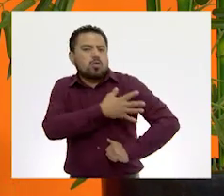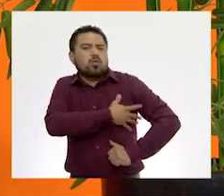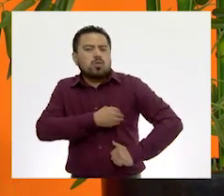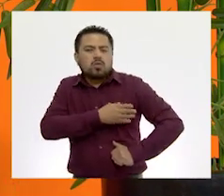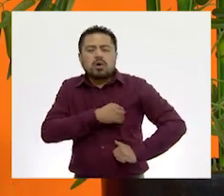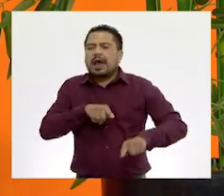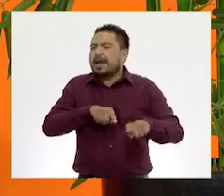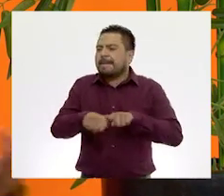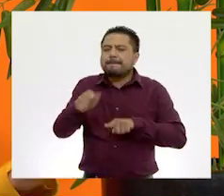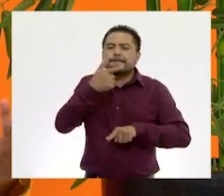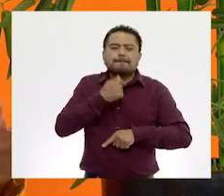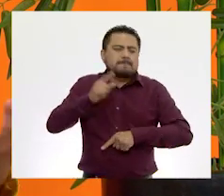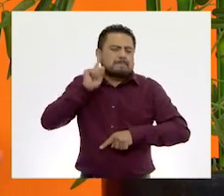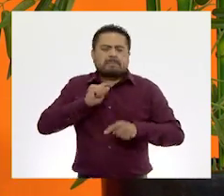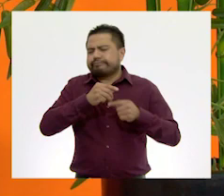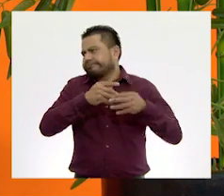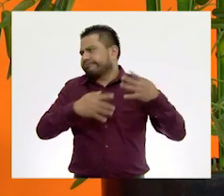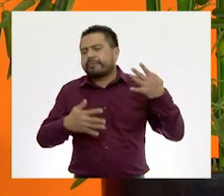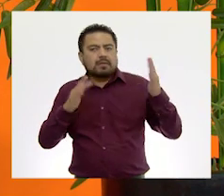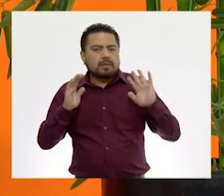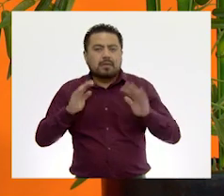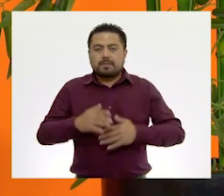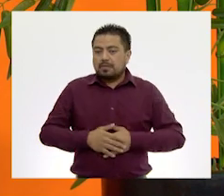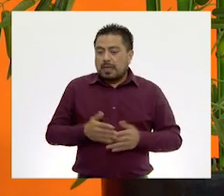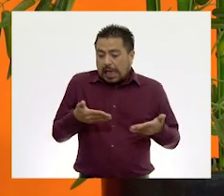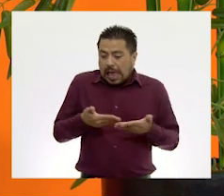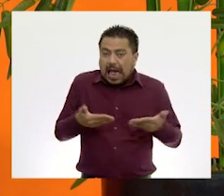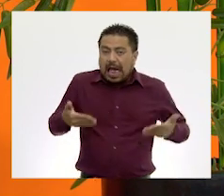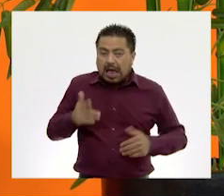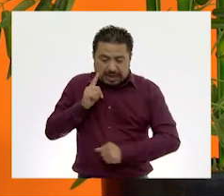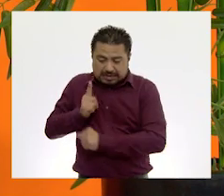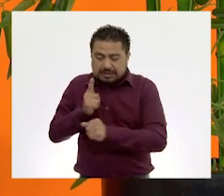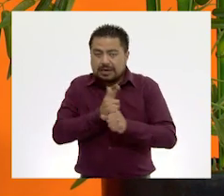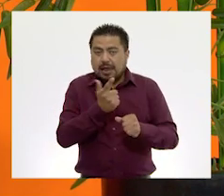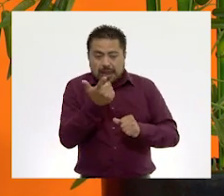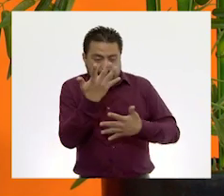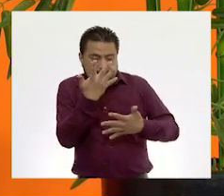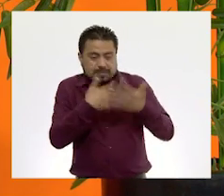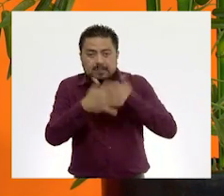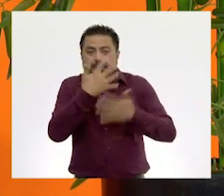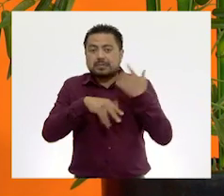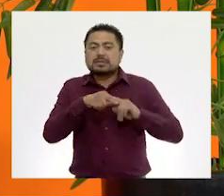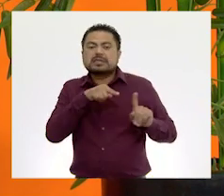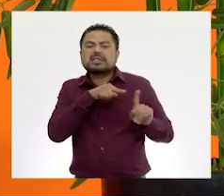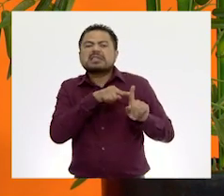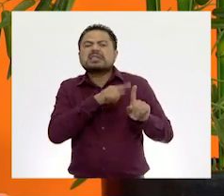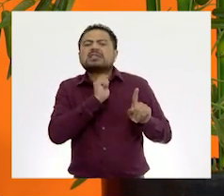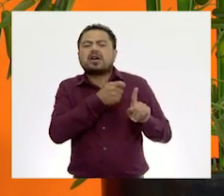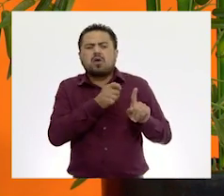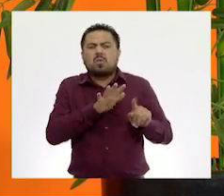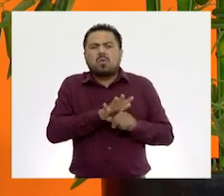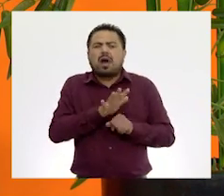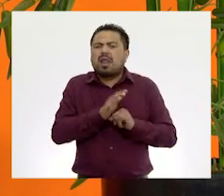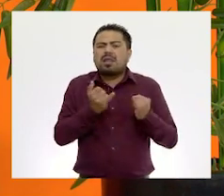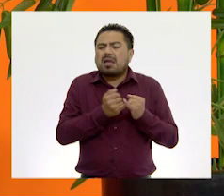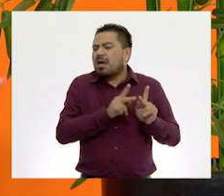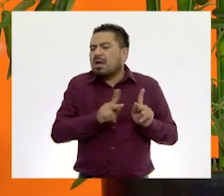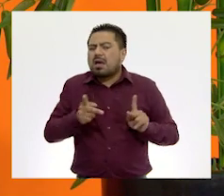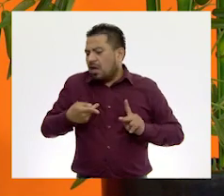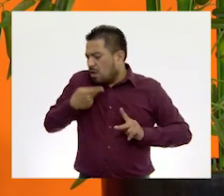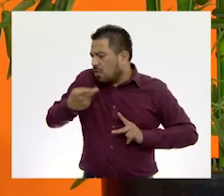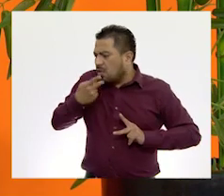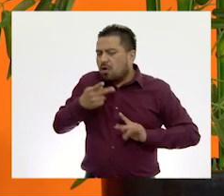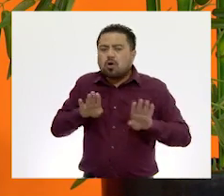hijos, hermanas, hermanos, en fin. Hasta ahora hemos visto que la lengua de señas es una lengua como cualquier otra, como lo es